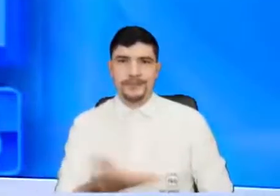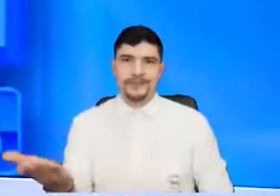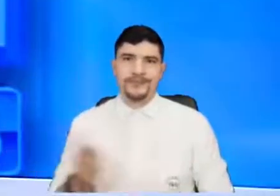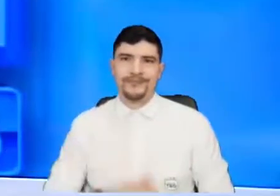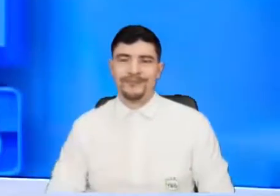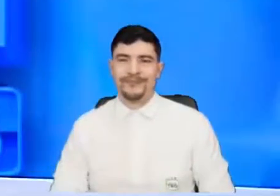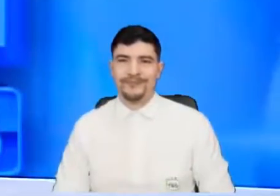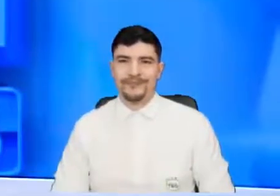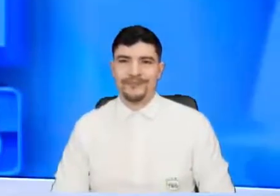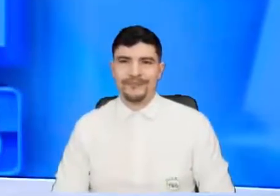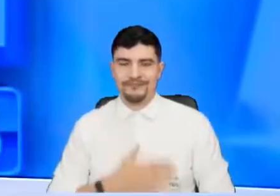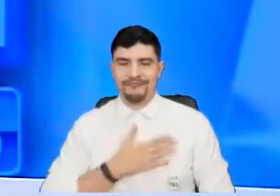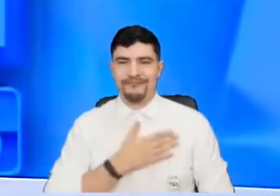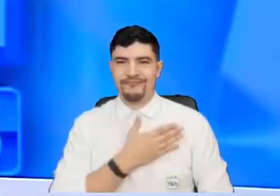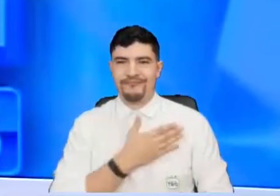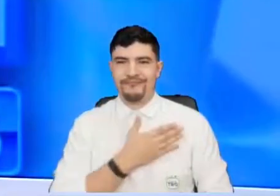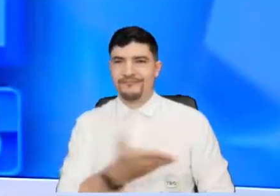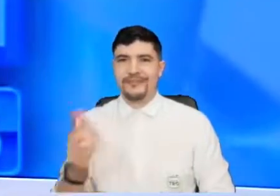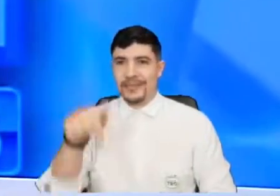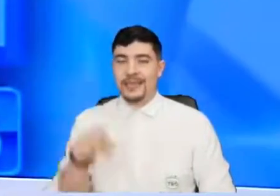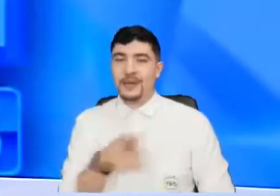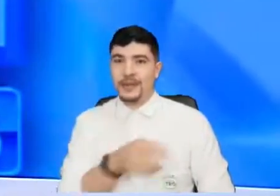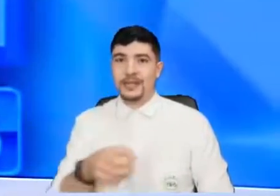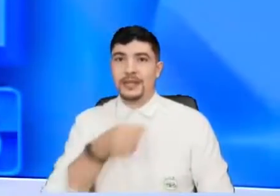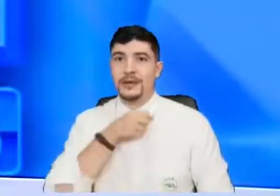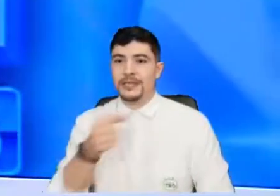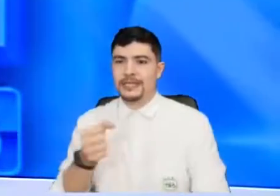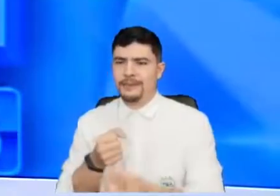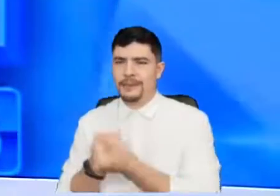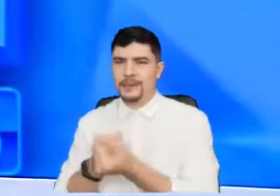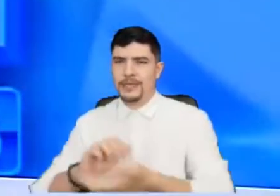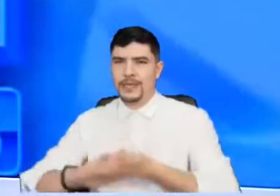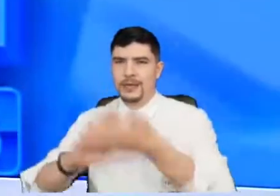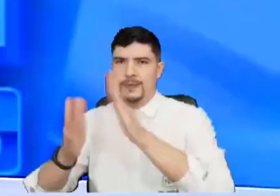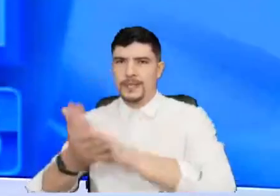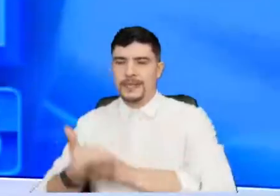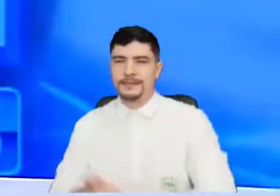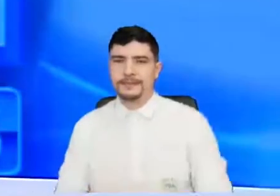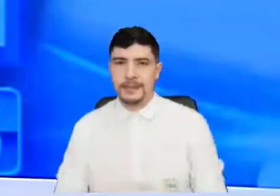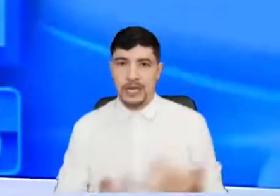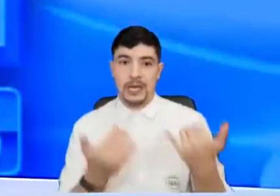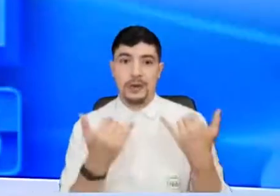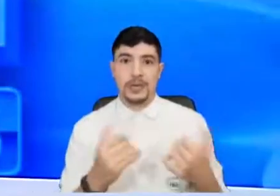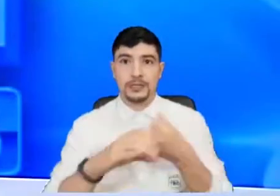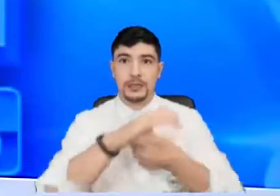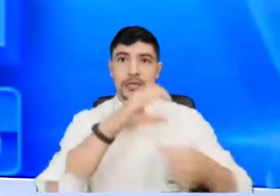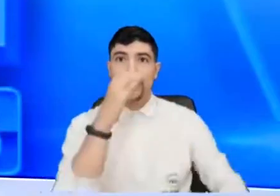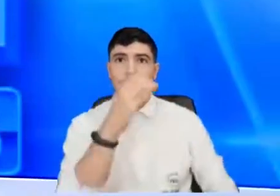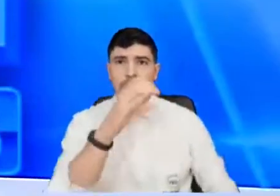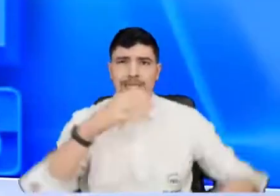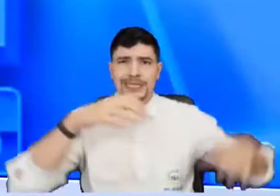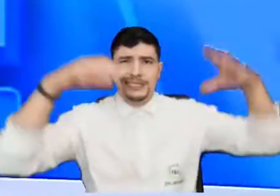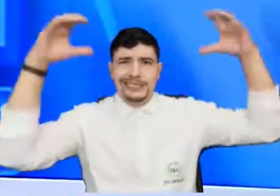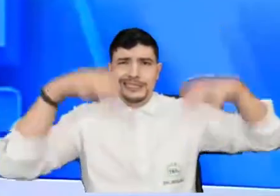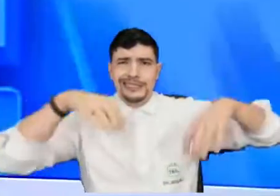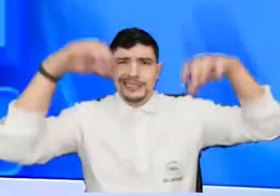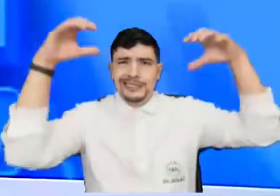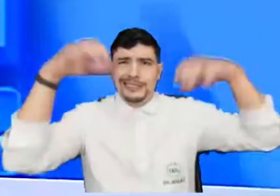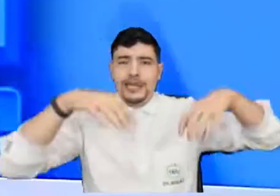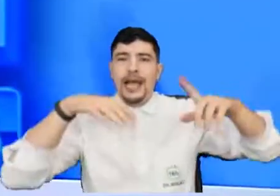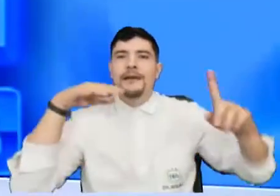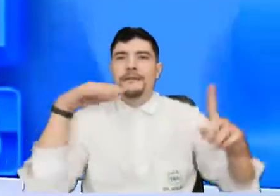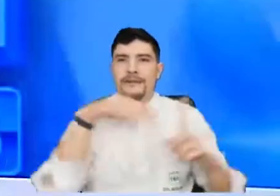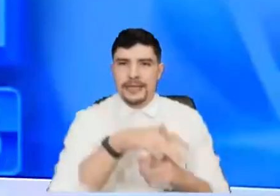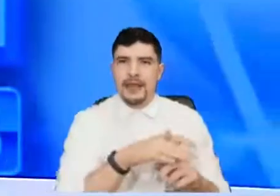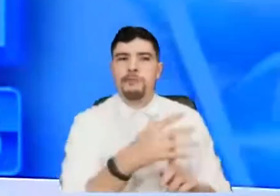En Oriente Noticias estamos con la comunidad. Las lluvias en Cúcuta han dejado varias familias afectadas por daños en sus viviendas generado por